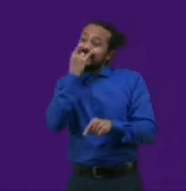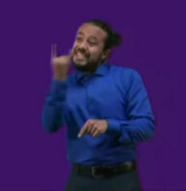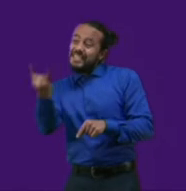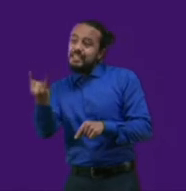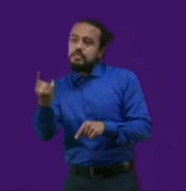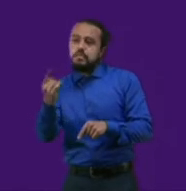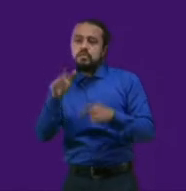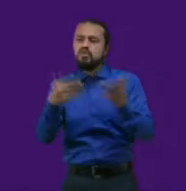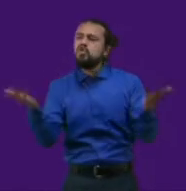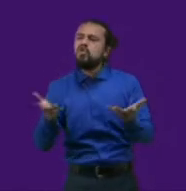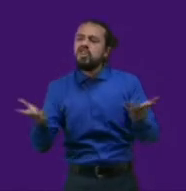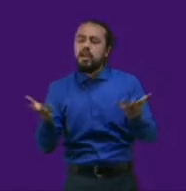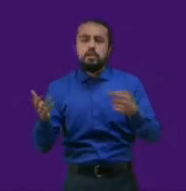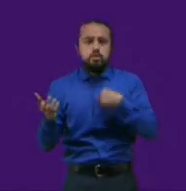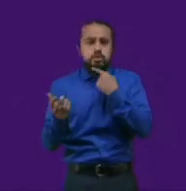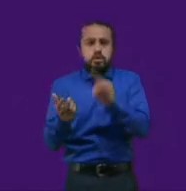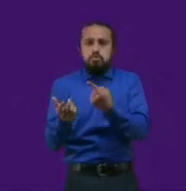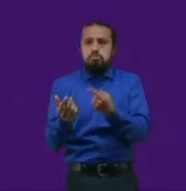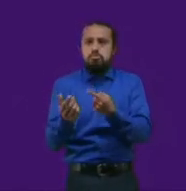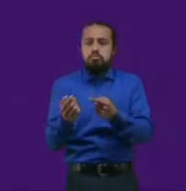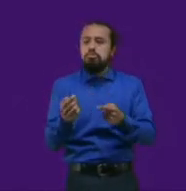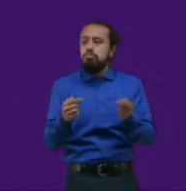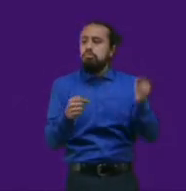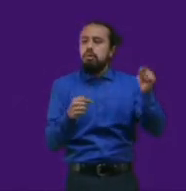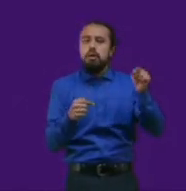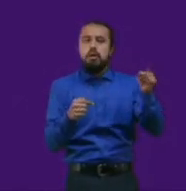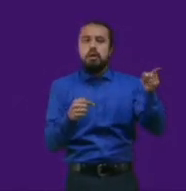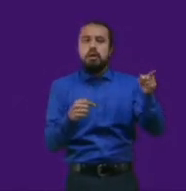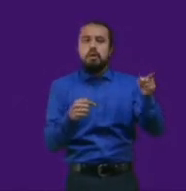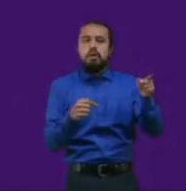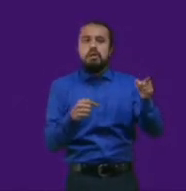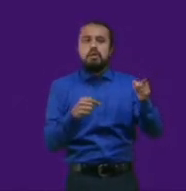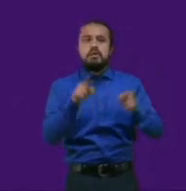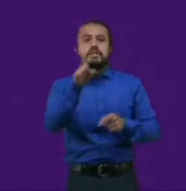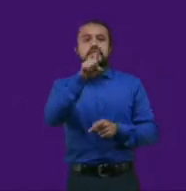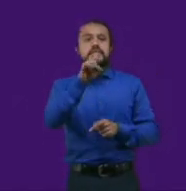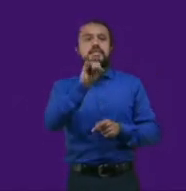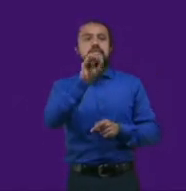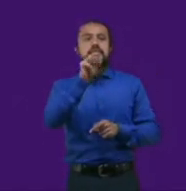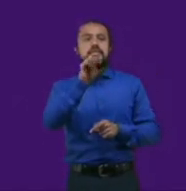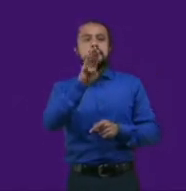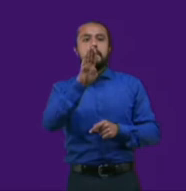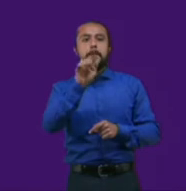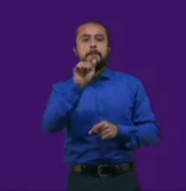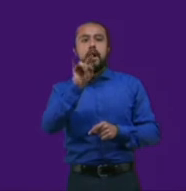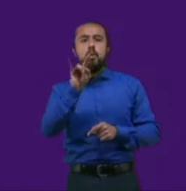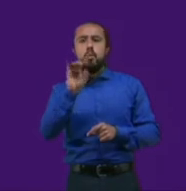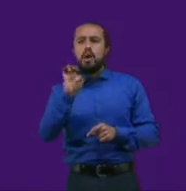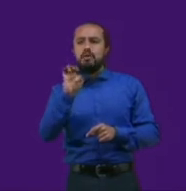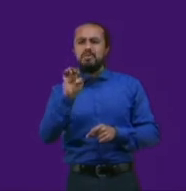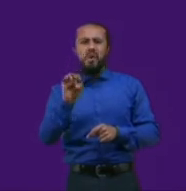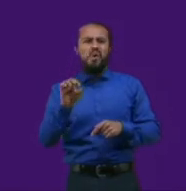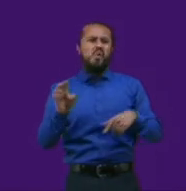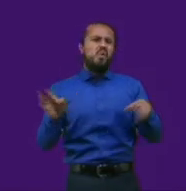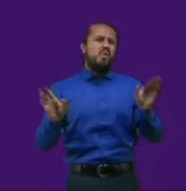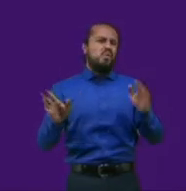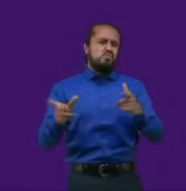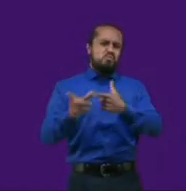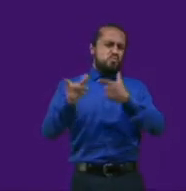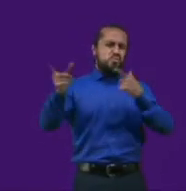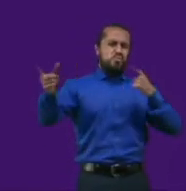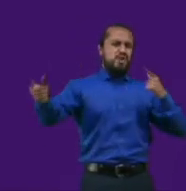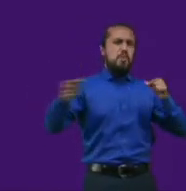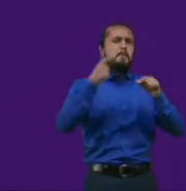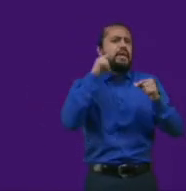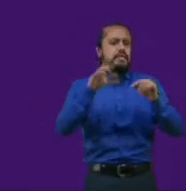me pregunta dónde es el negocio y le respondo en Zimbabue. ¿Qué me va a decir Camila? Me va a decir, hombre, ¿no tenés algo un poquito más cerca? De pronto